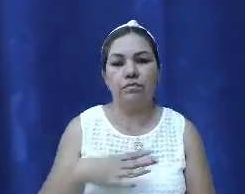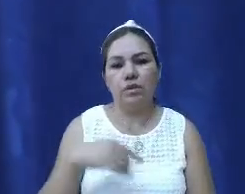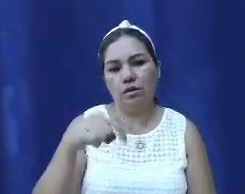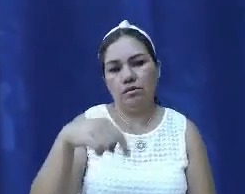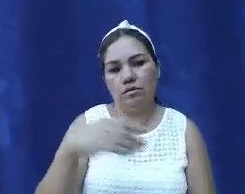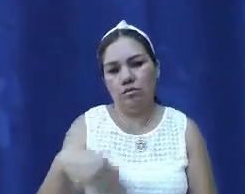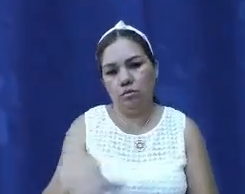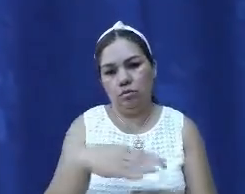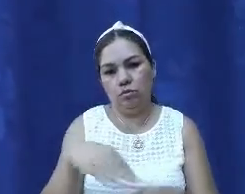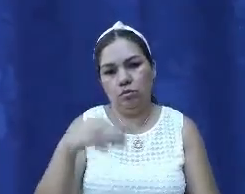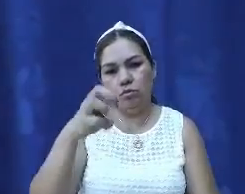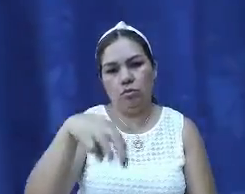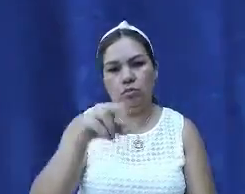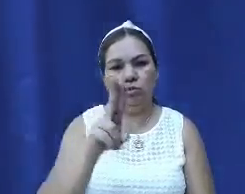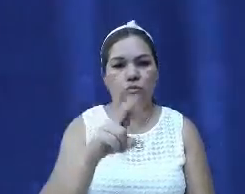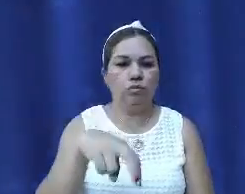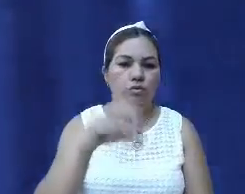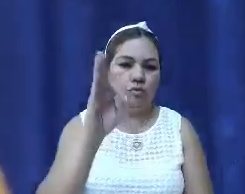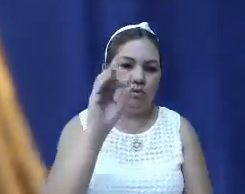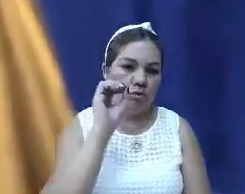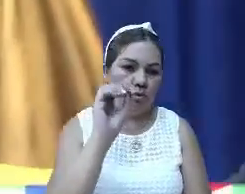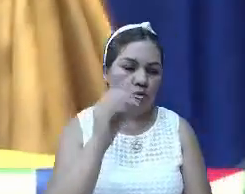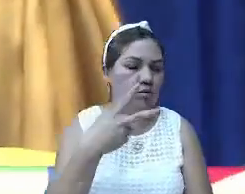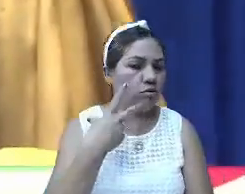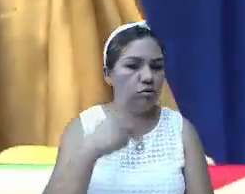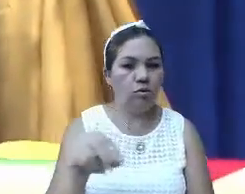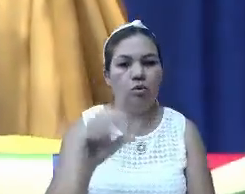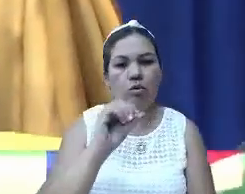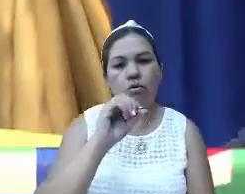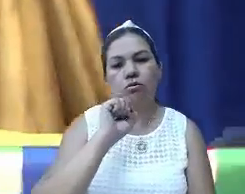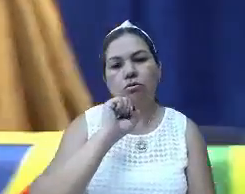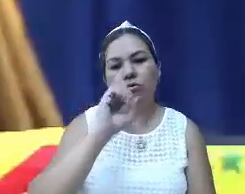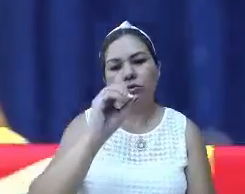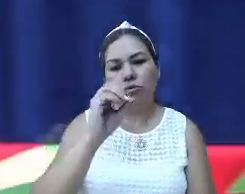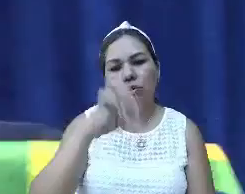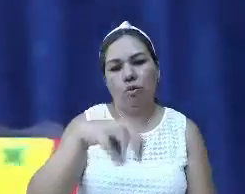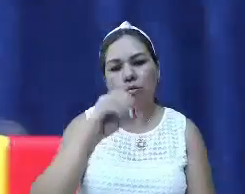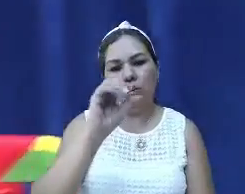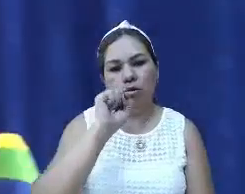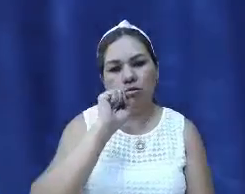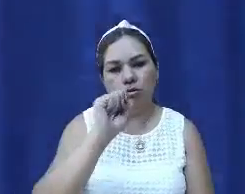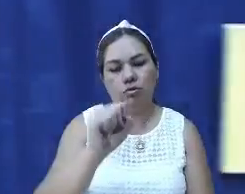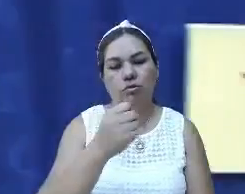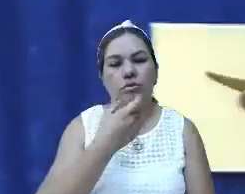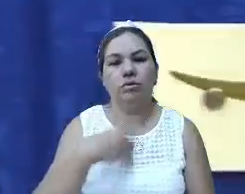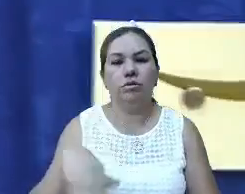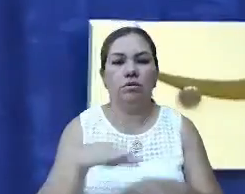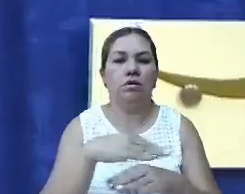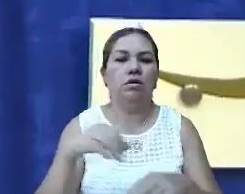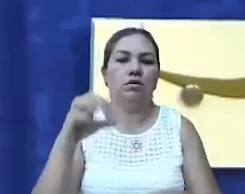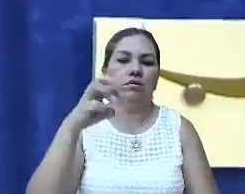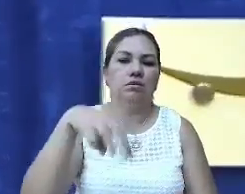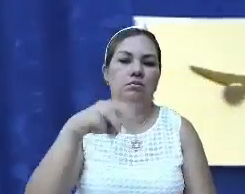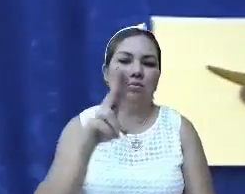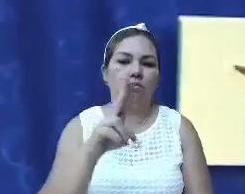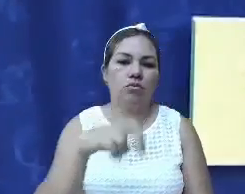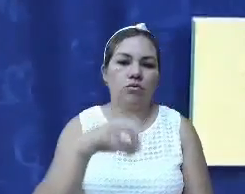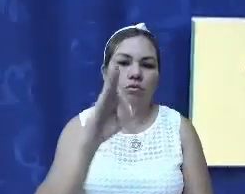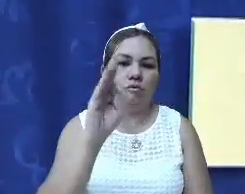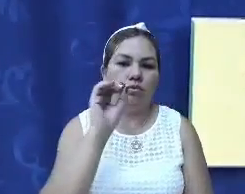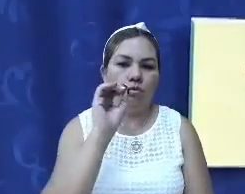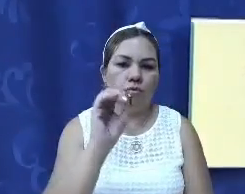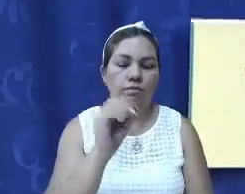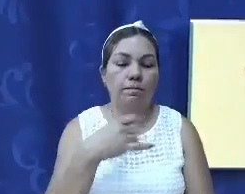somos de este mundo. Y estando en este mundo, algo que el enemigo constantemente va a estar haciendo es atacarte.